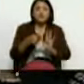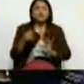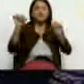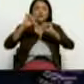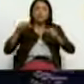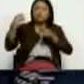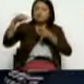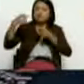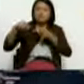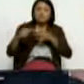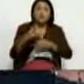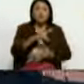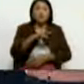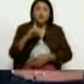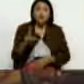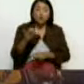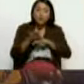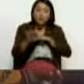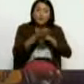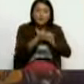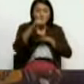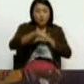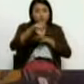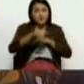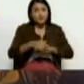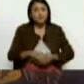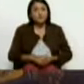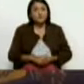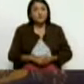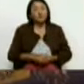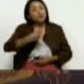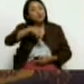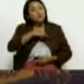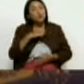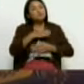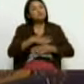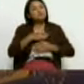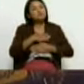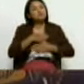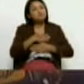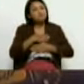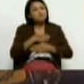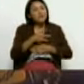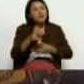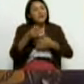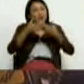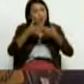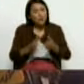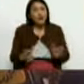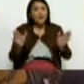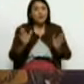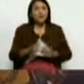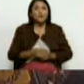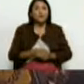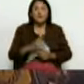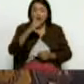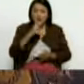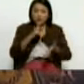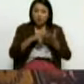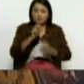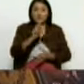culturales en los 21 municipios de la entidad nosotros es motivo de satisfacción además poder haber inaugurado esta edición 2023